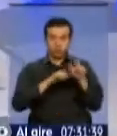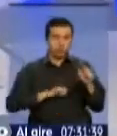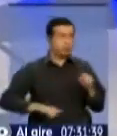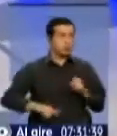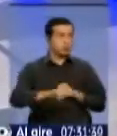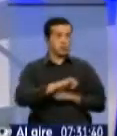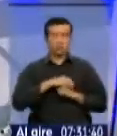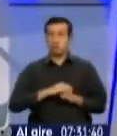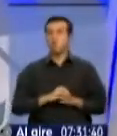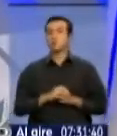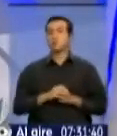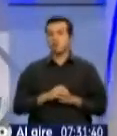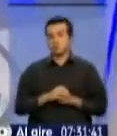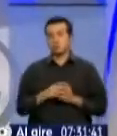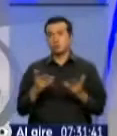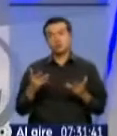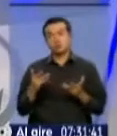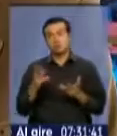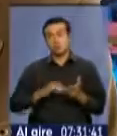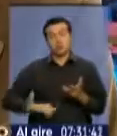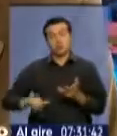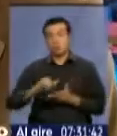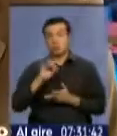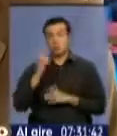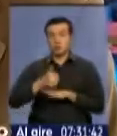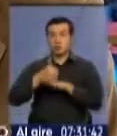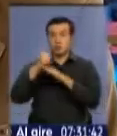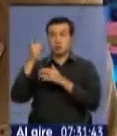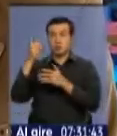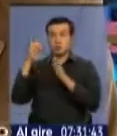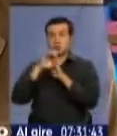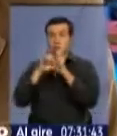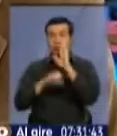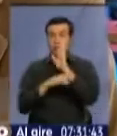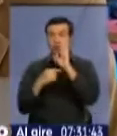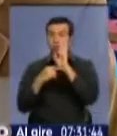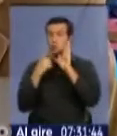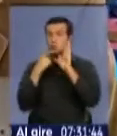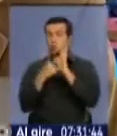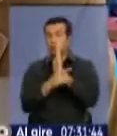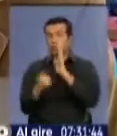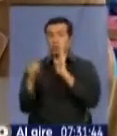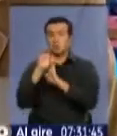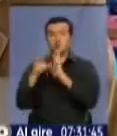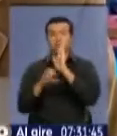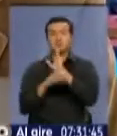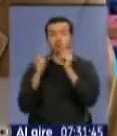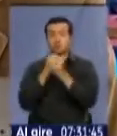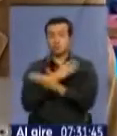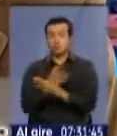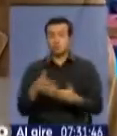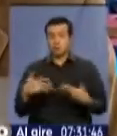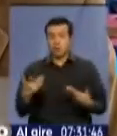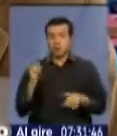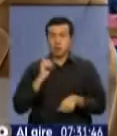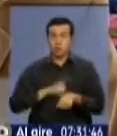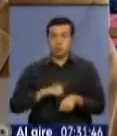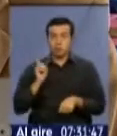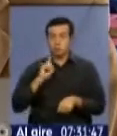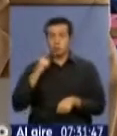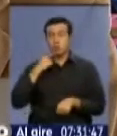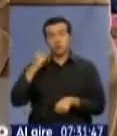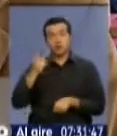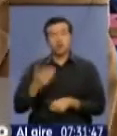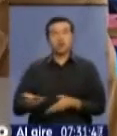Sí, o de no hacerlo, porque ya la Corte Constitucional indicaba que la Constitución dice, y no dice tiempos, dice que puede